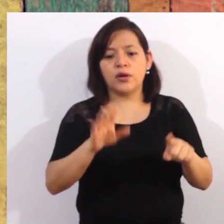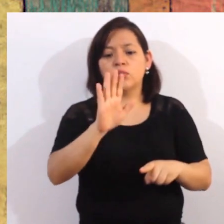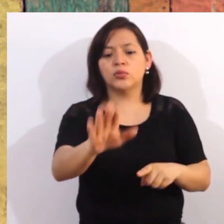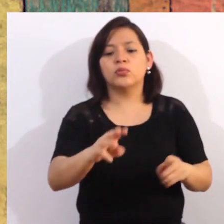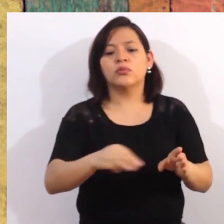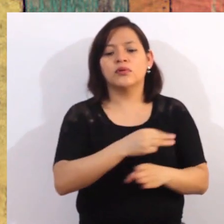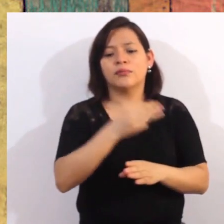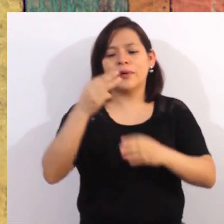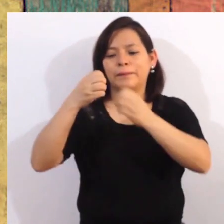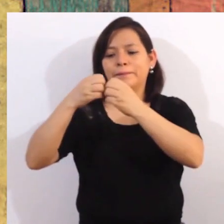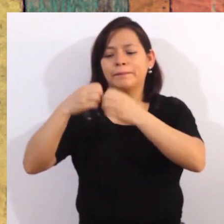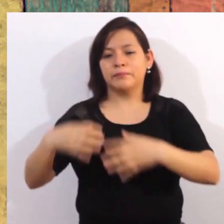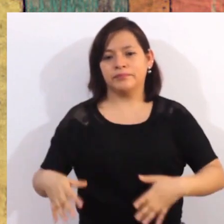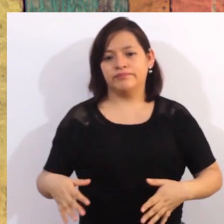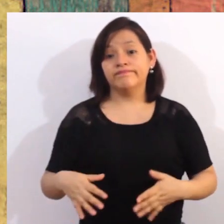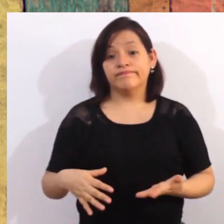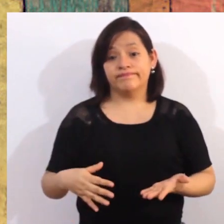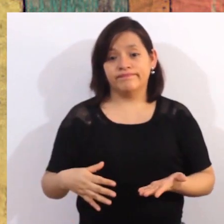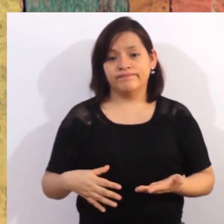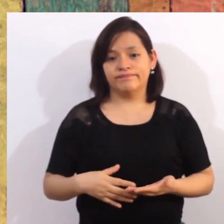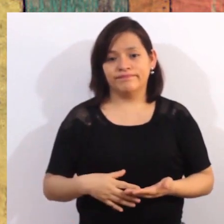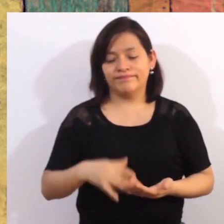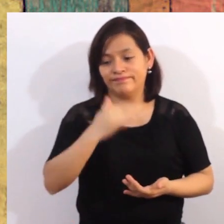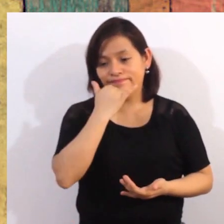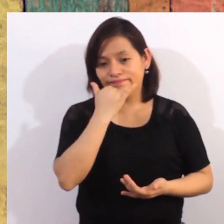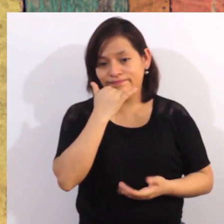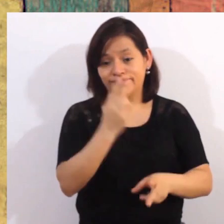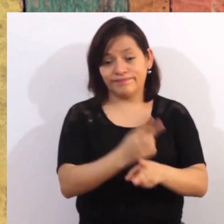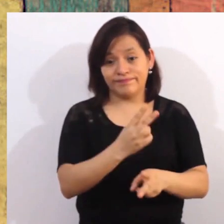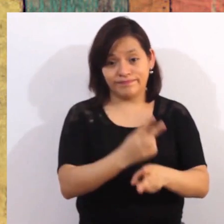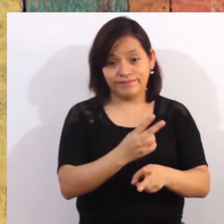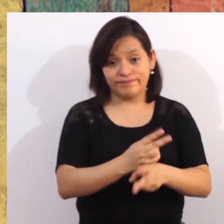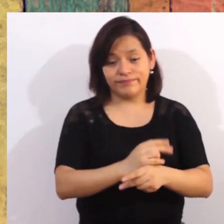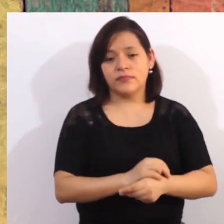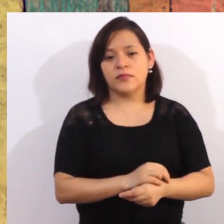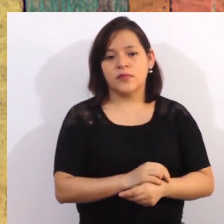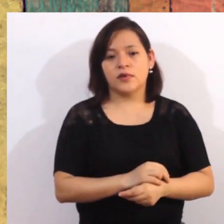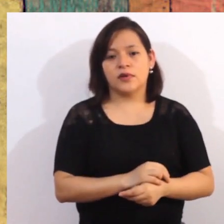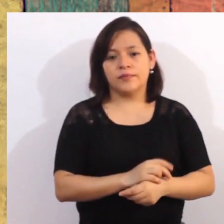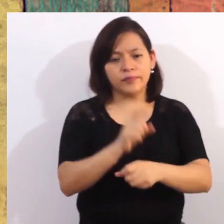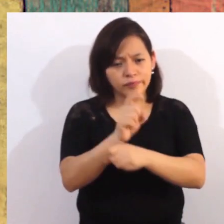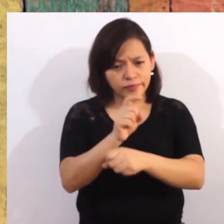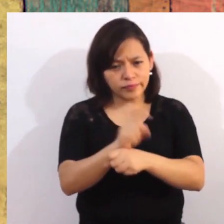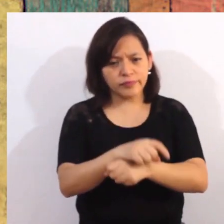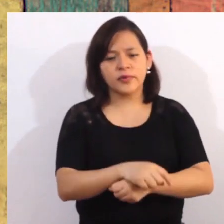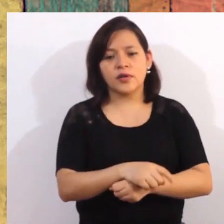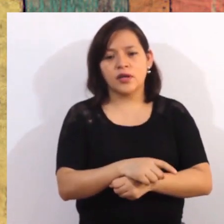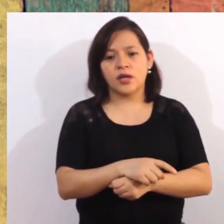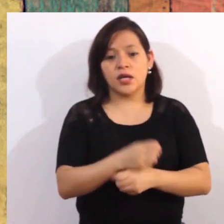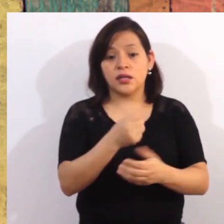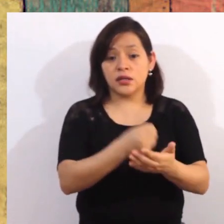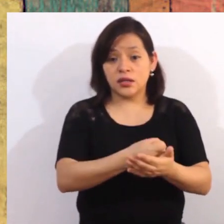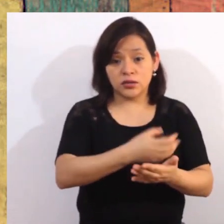Te quiero dar un consejo. los tesoros que tú puedas tener aquí